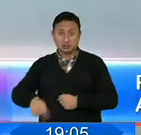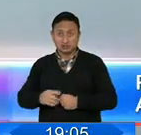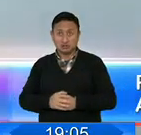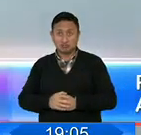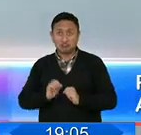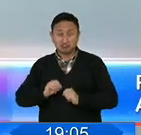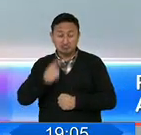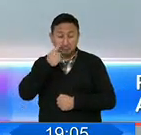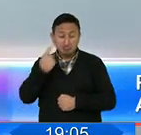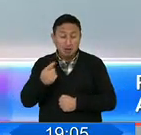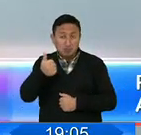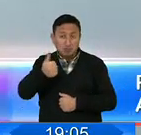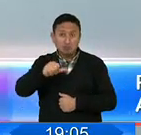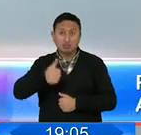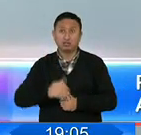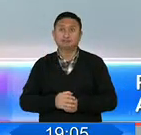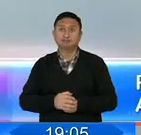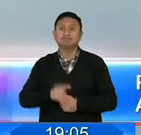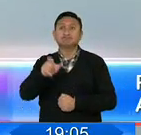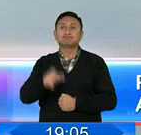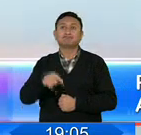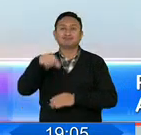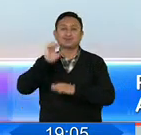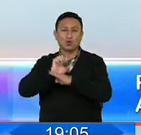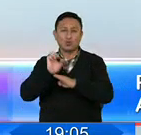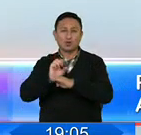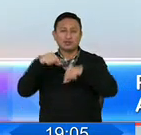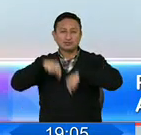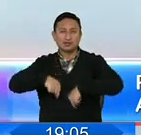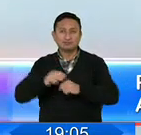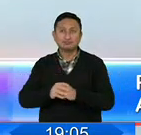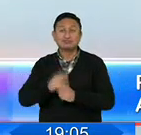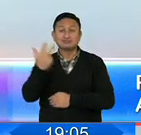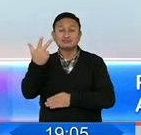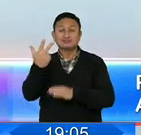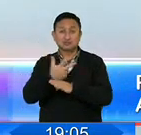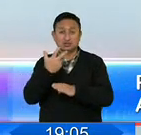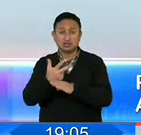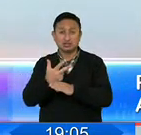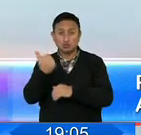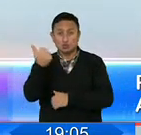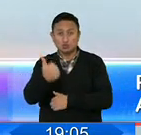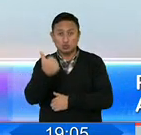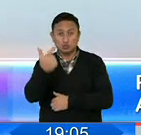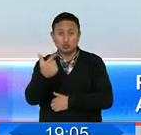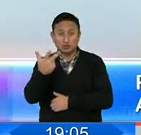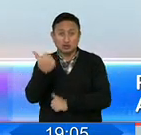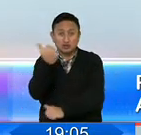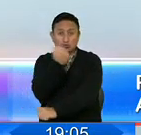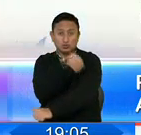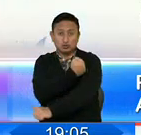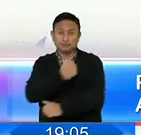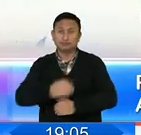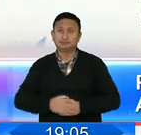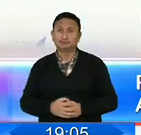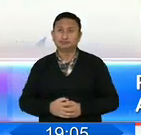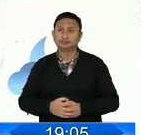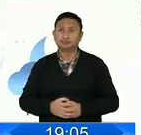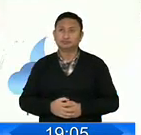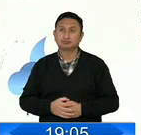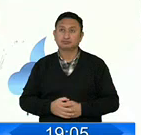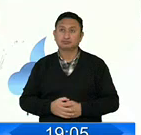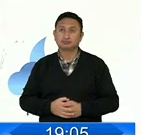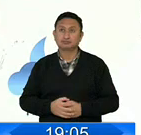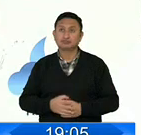su efectividad en los voluntarios de nuestro país, se aplicarán 3 dosis para completar el esquema de vacunación. Y se administra el